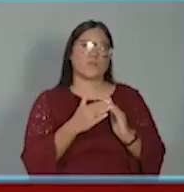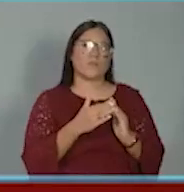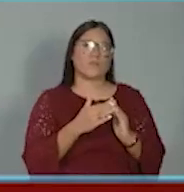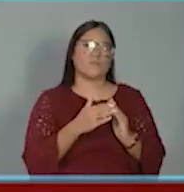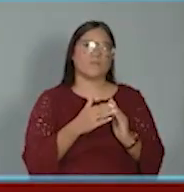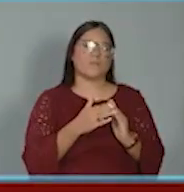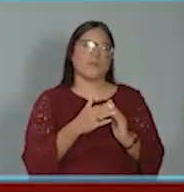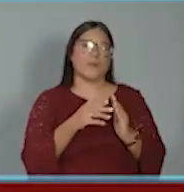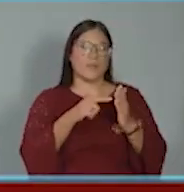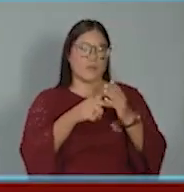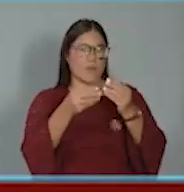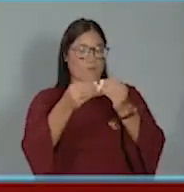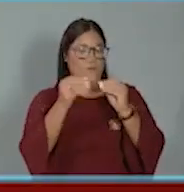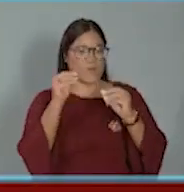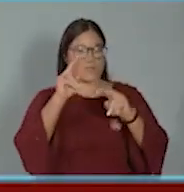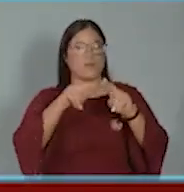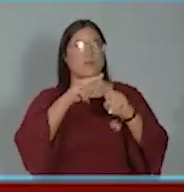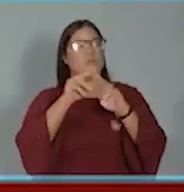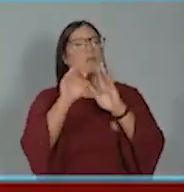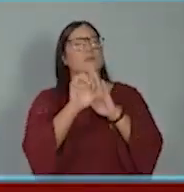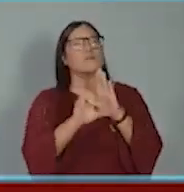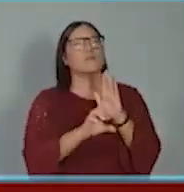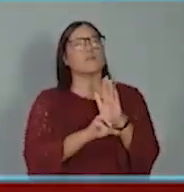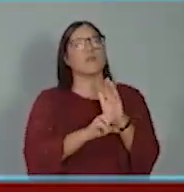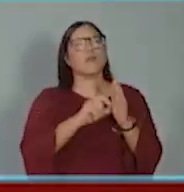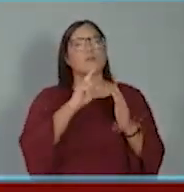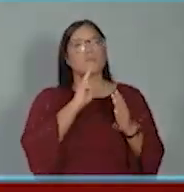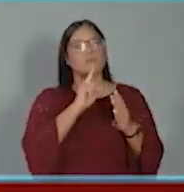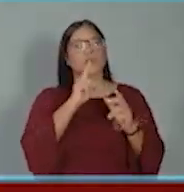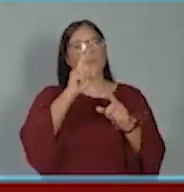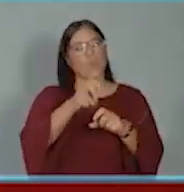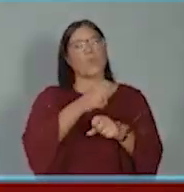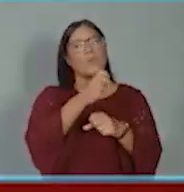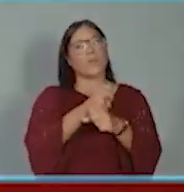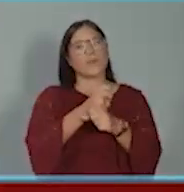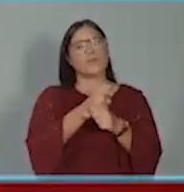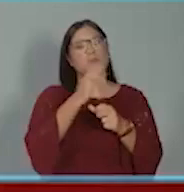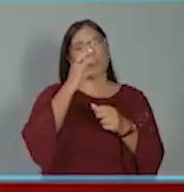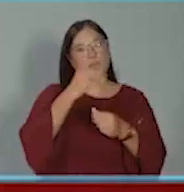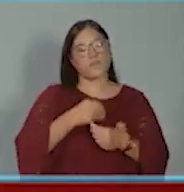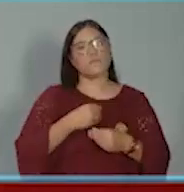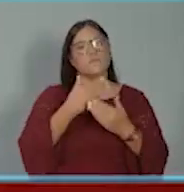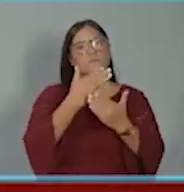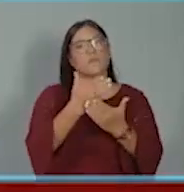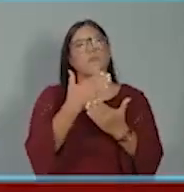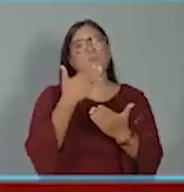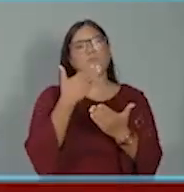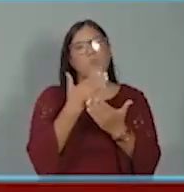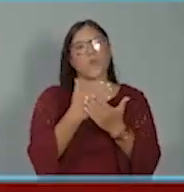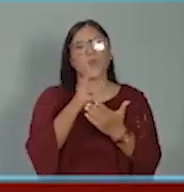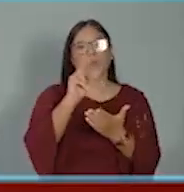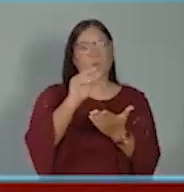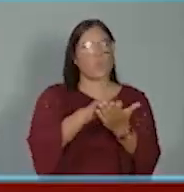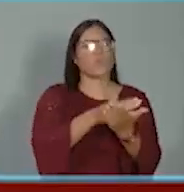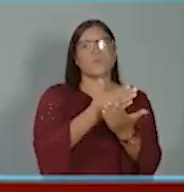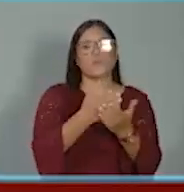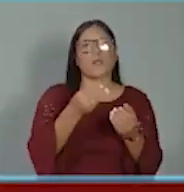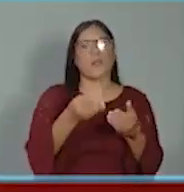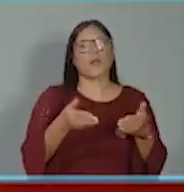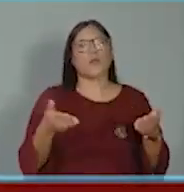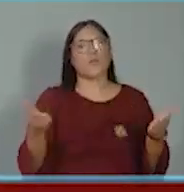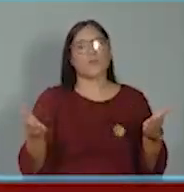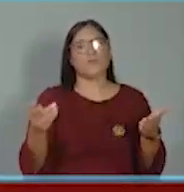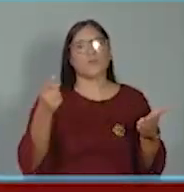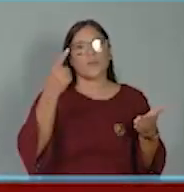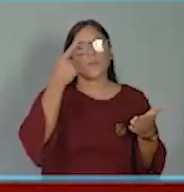que desde la oficina nacional estadística estamos con ese compromiso de garantizar la calidad del dato no cocinar las cosas para